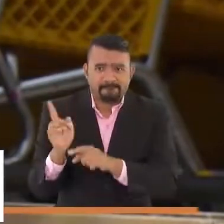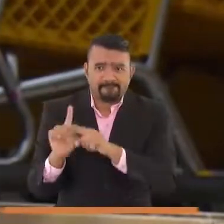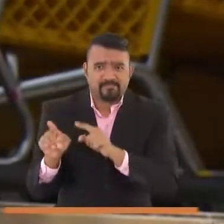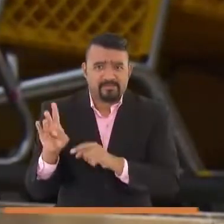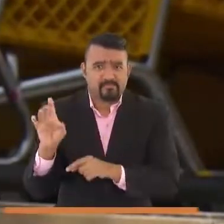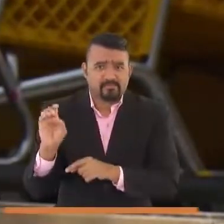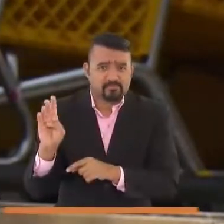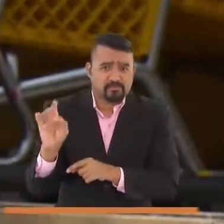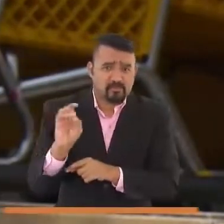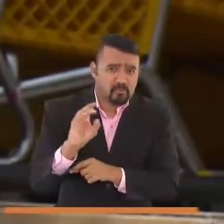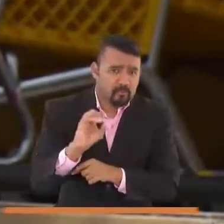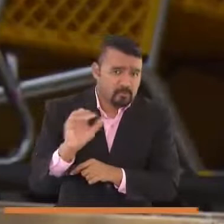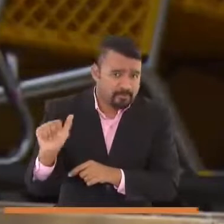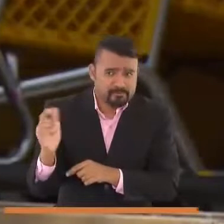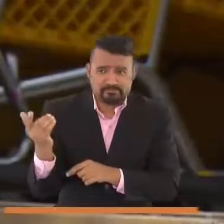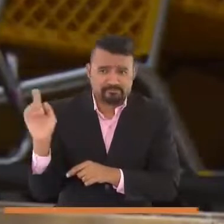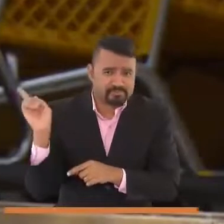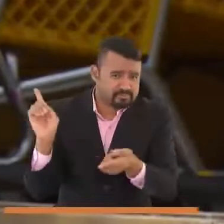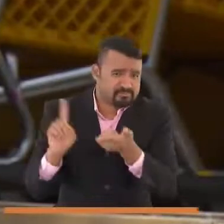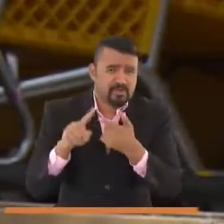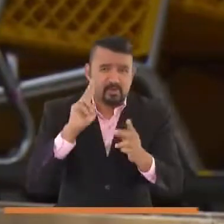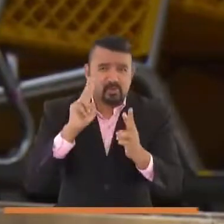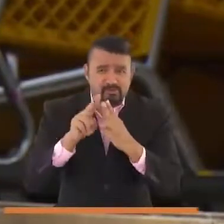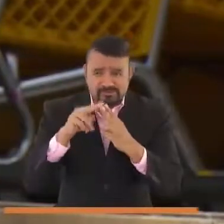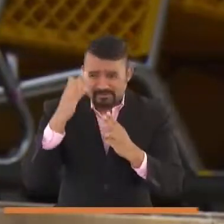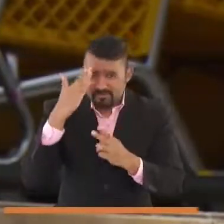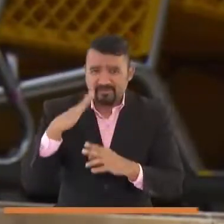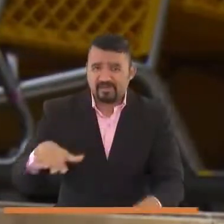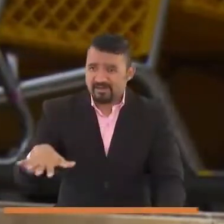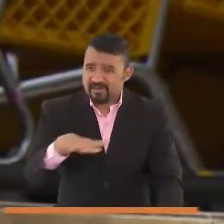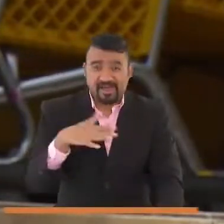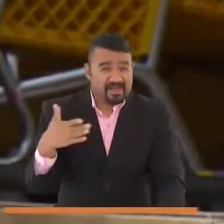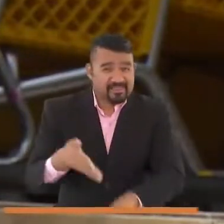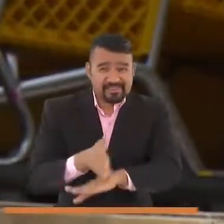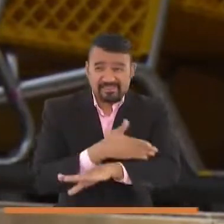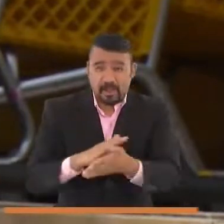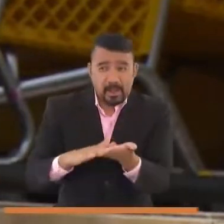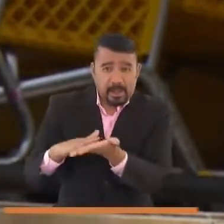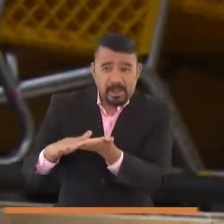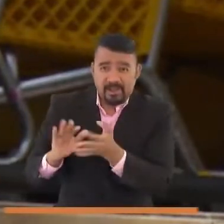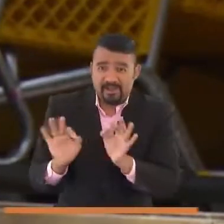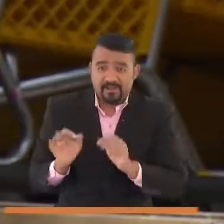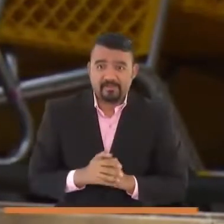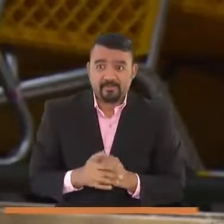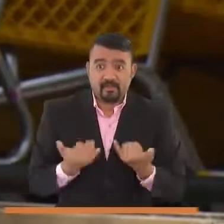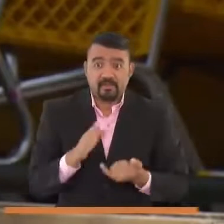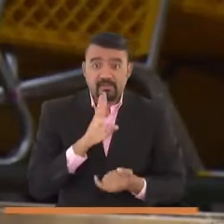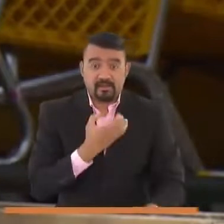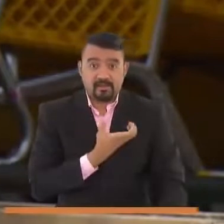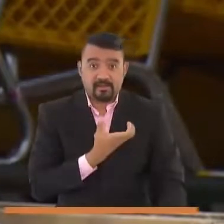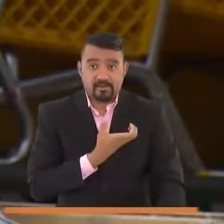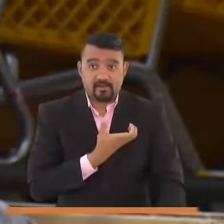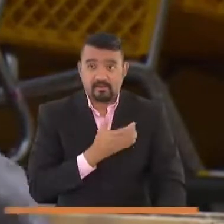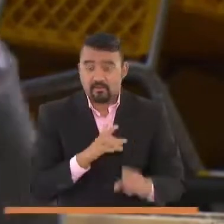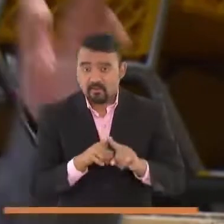sitio de referencia que hace muchos años no se le hacía nada. Y el alcalde, en buena hora,